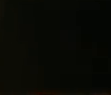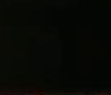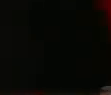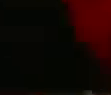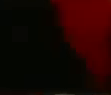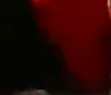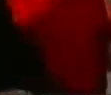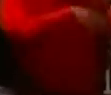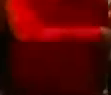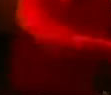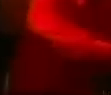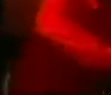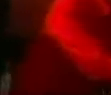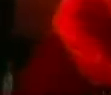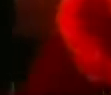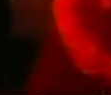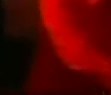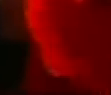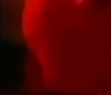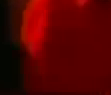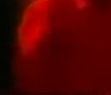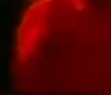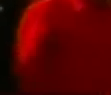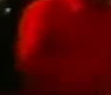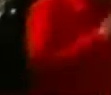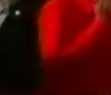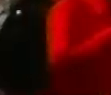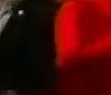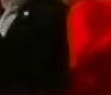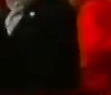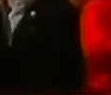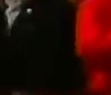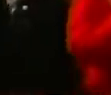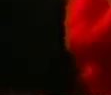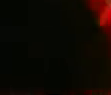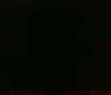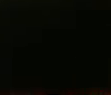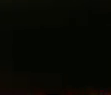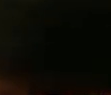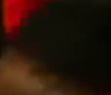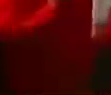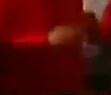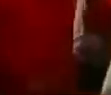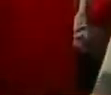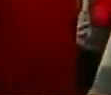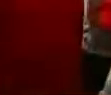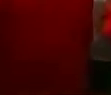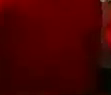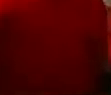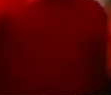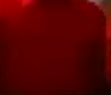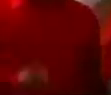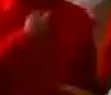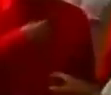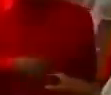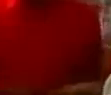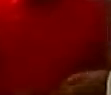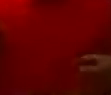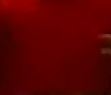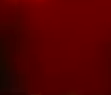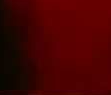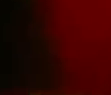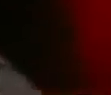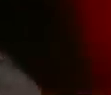en otra movilización en donde hizo este llamado a que la formación debe ser